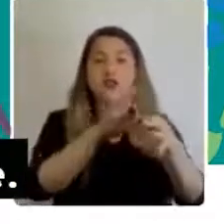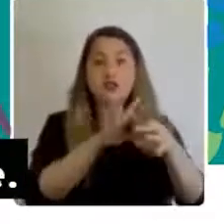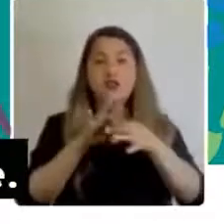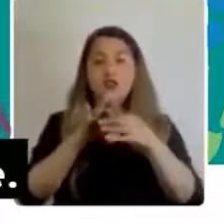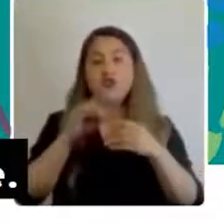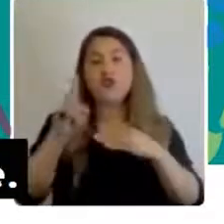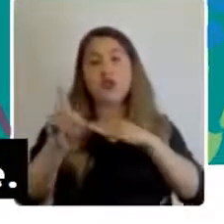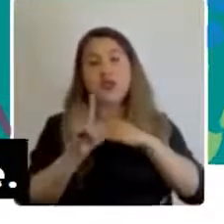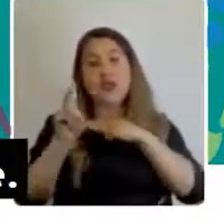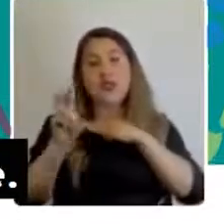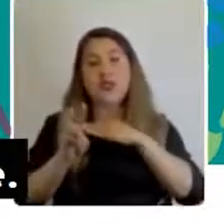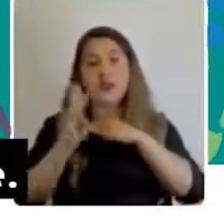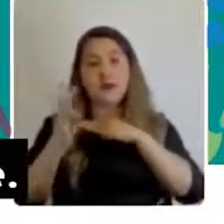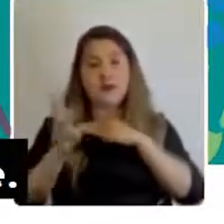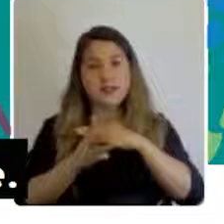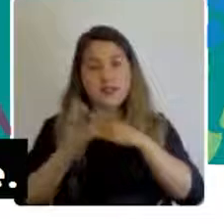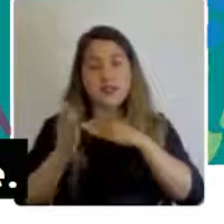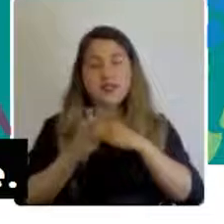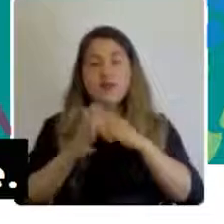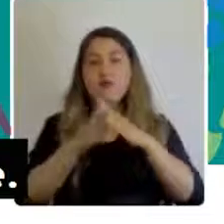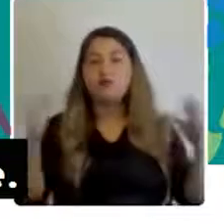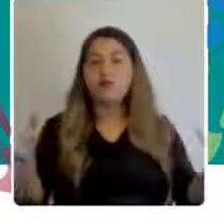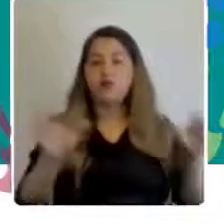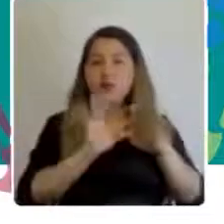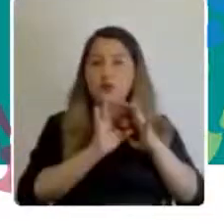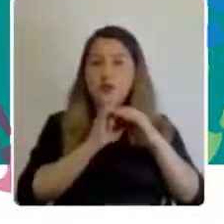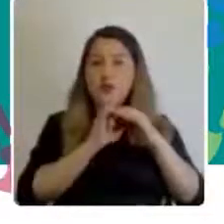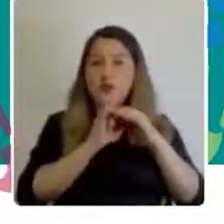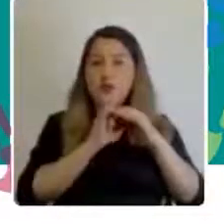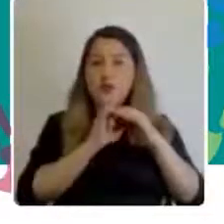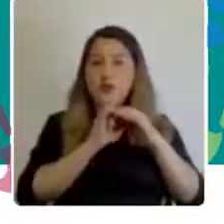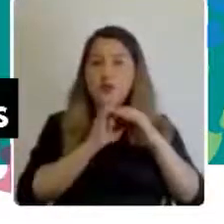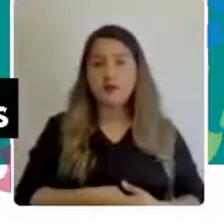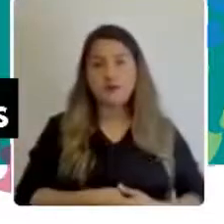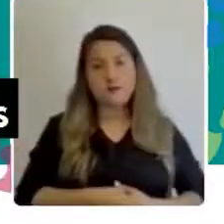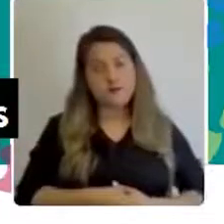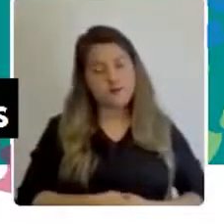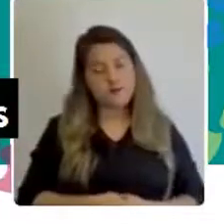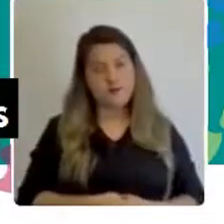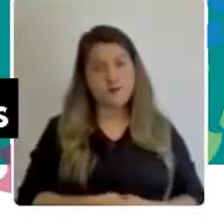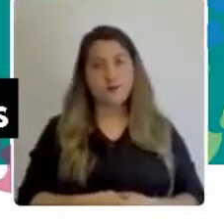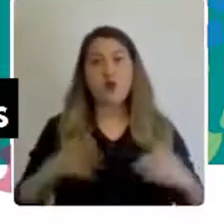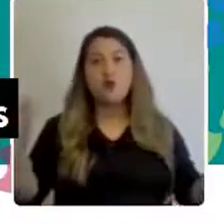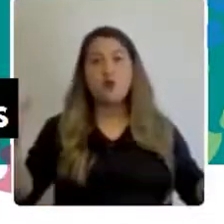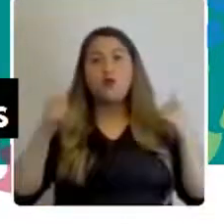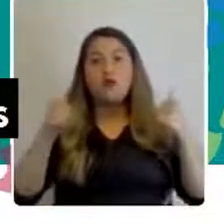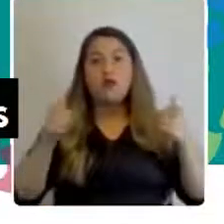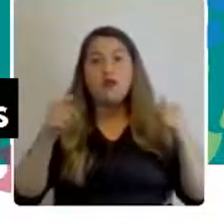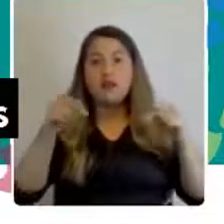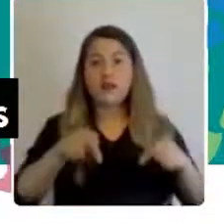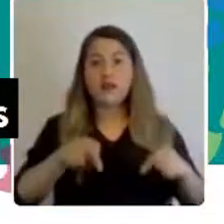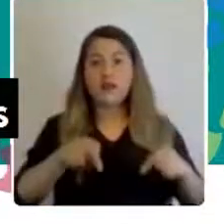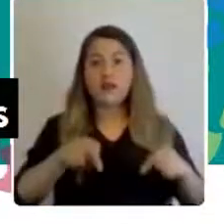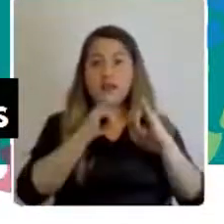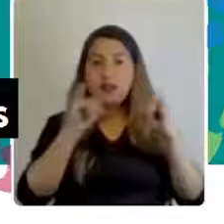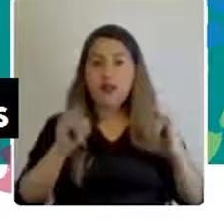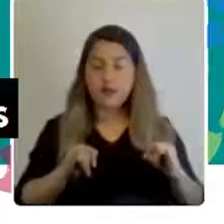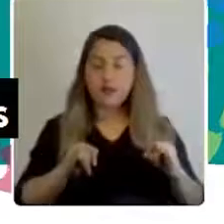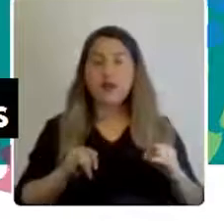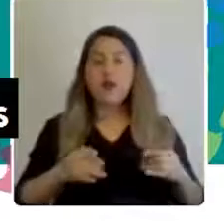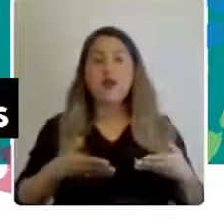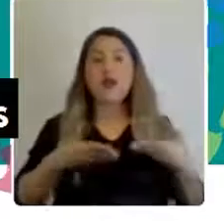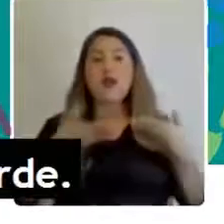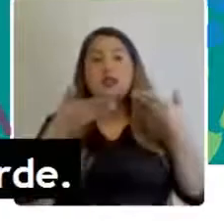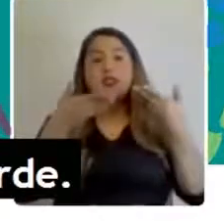Lo rescatamos también. Muchas gracias, Stephen, nuevamente. Muy bien, y de esta manera entonces damos la